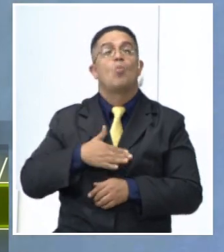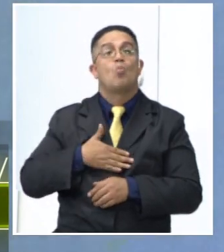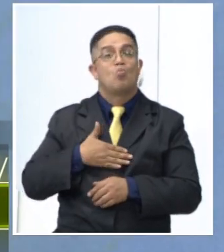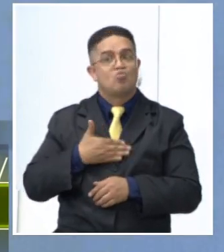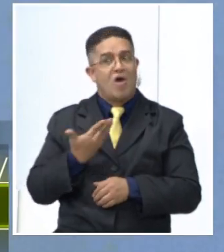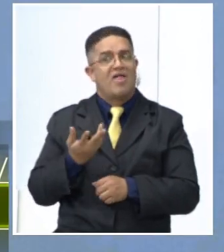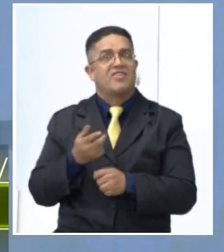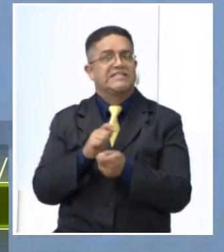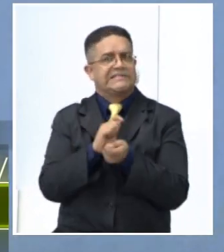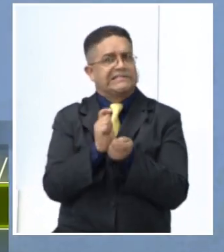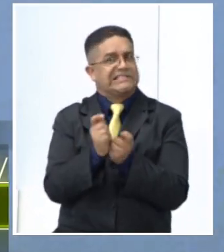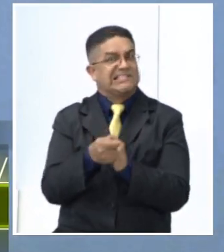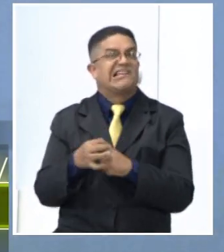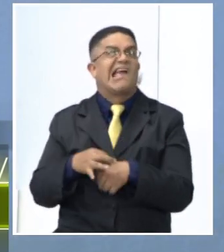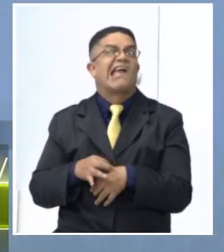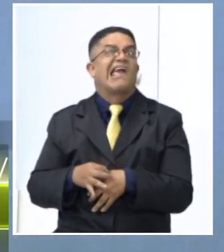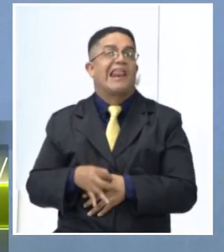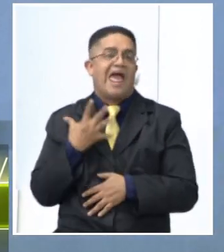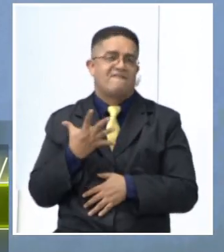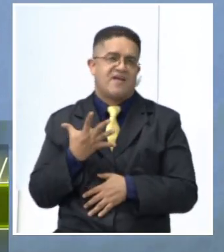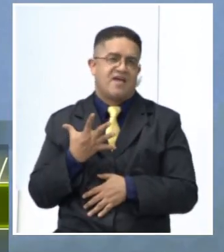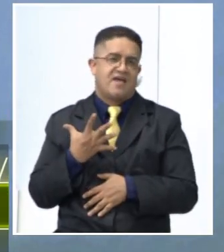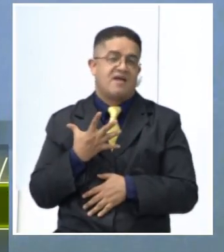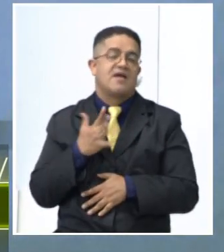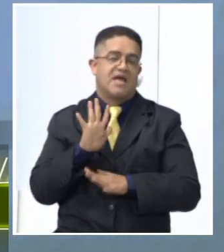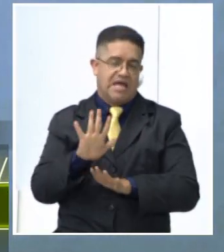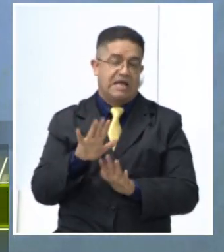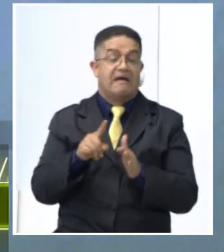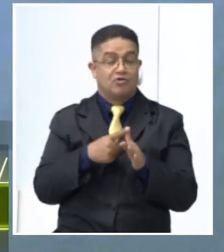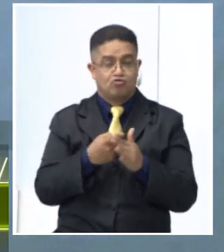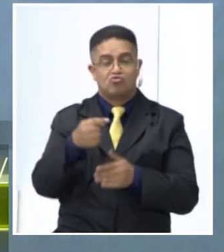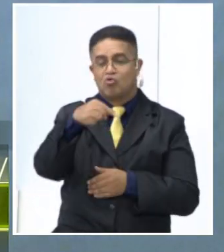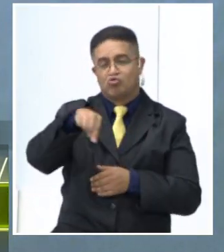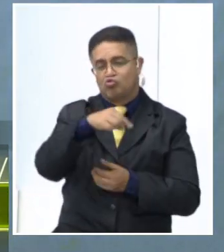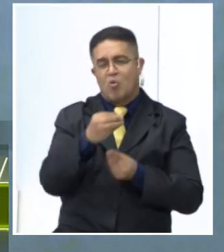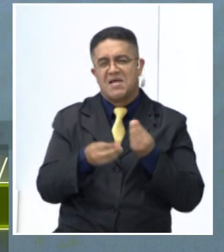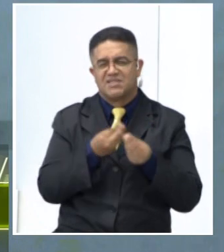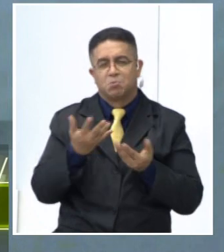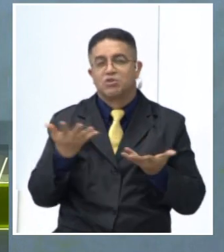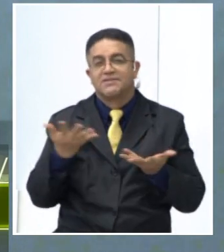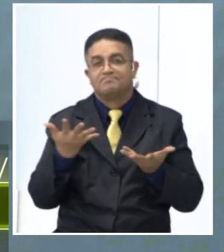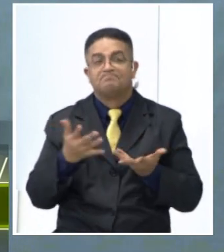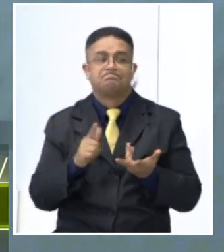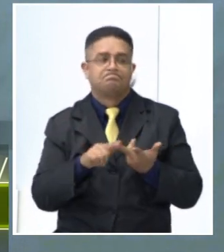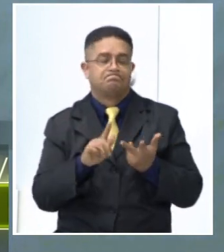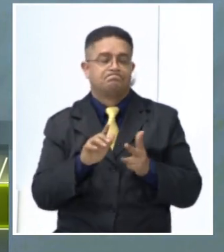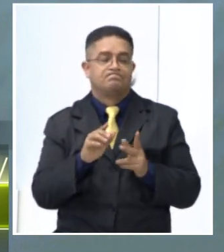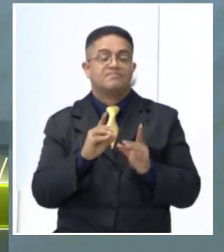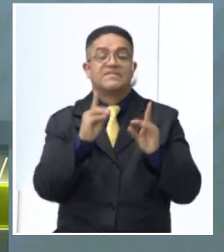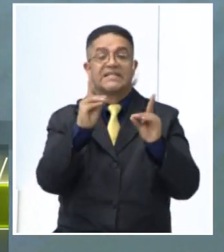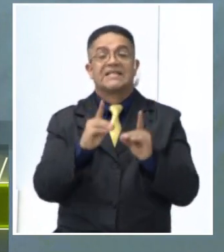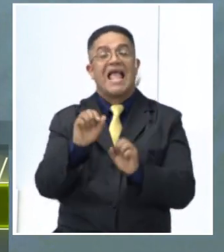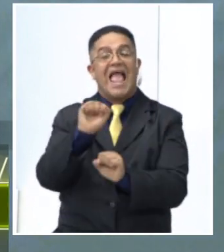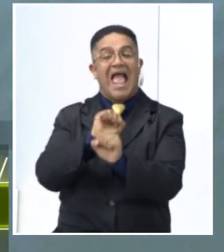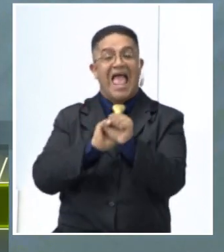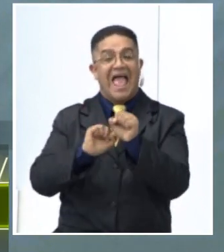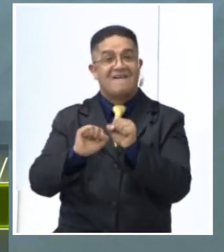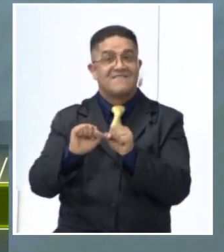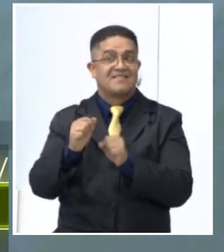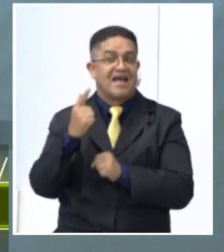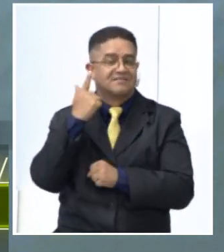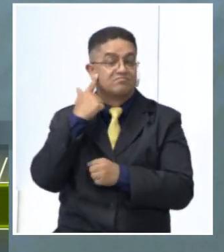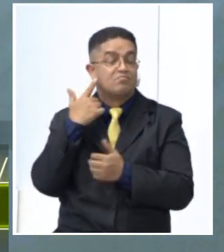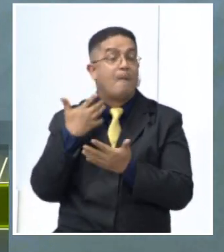proceso se haga un poco peor. Entonces, ¿qué podemos hacer nosotros? Simplemente tomar algunas medidas, evitar que se nos moje este